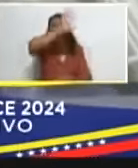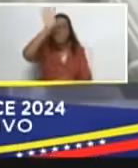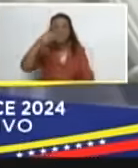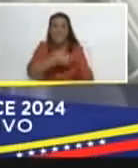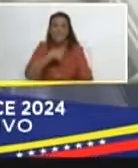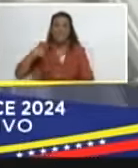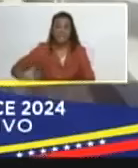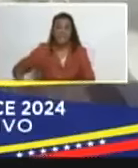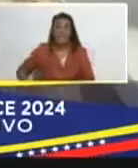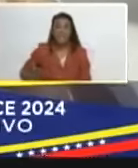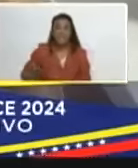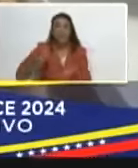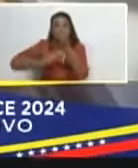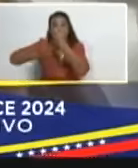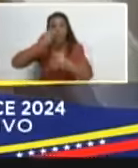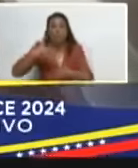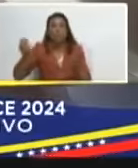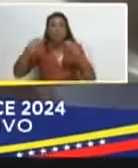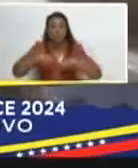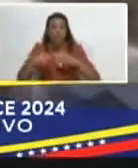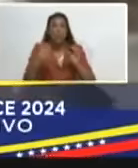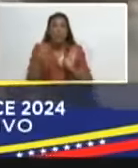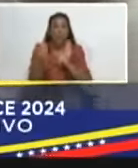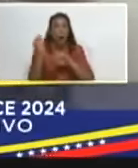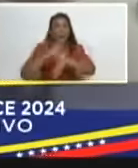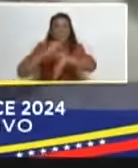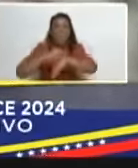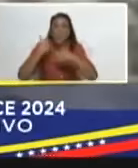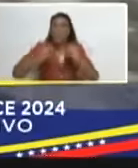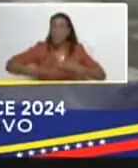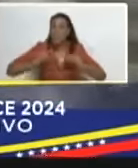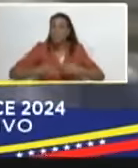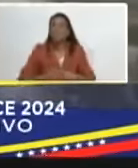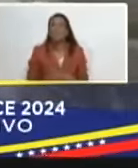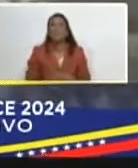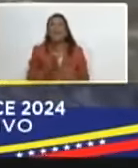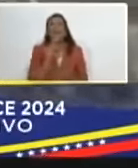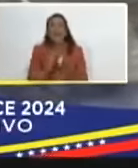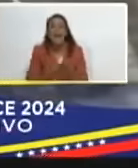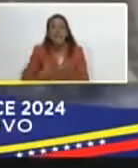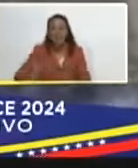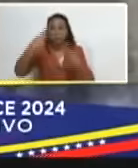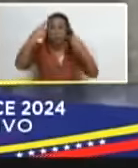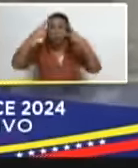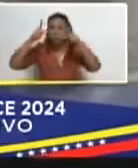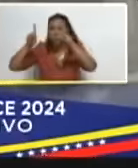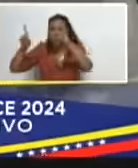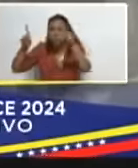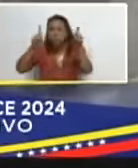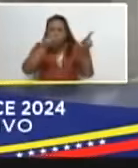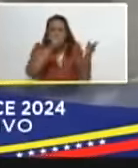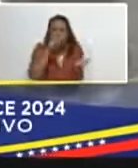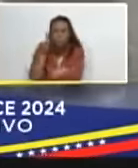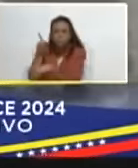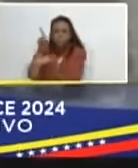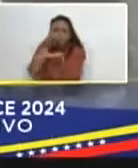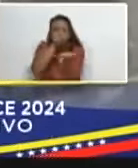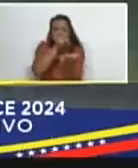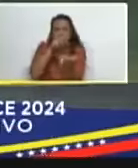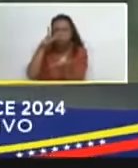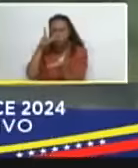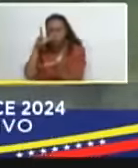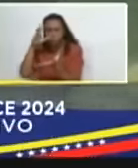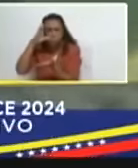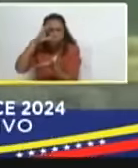China y sea una señal muy importante. Mira, yo le pido a los camarógrafos, por favor, que no se vayan, que muestren esto aquí, esto es